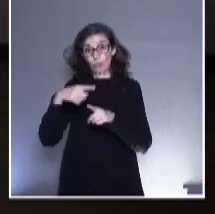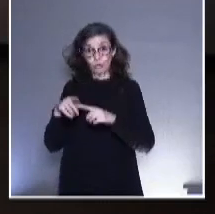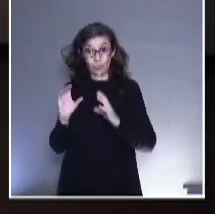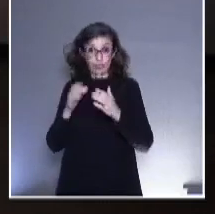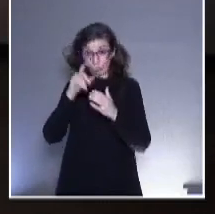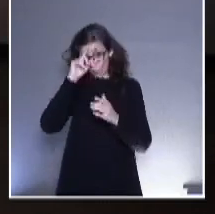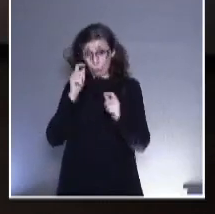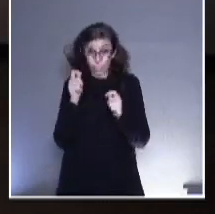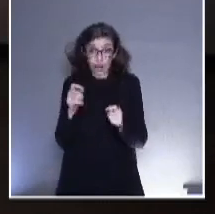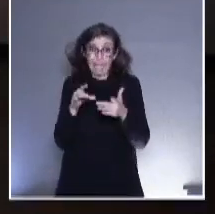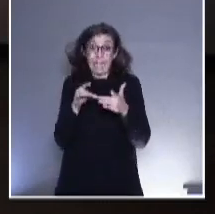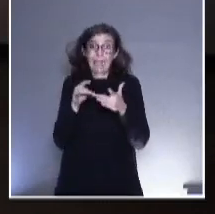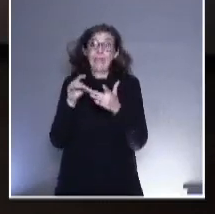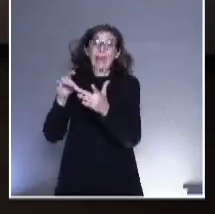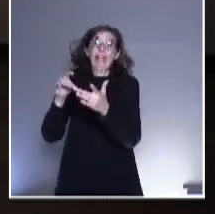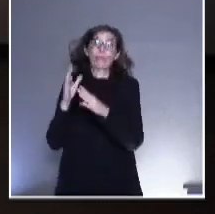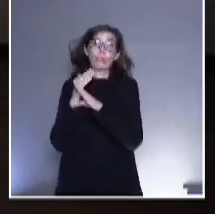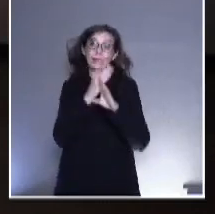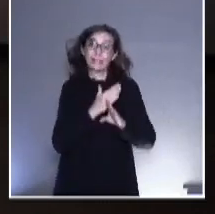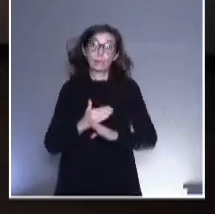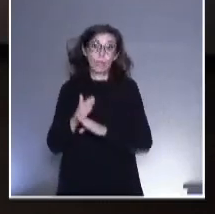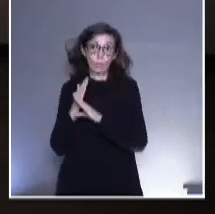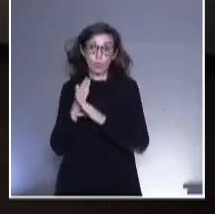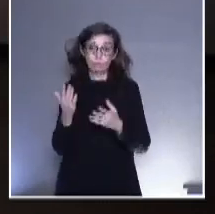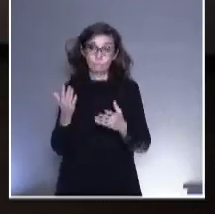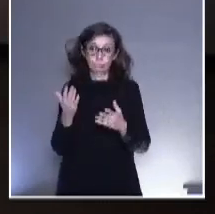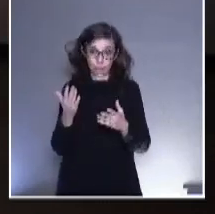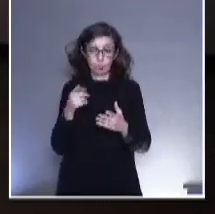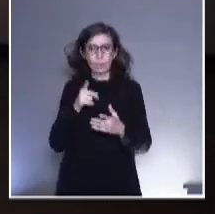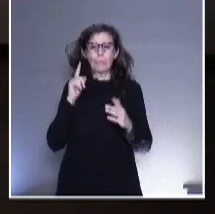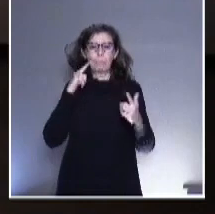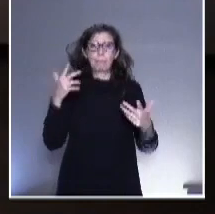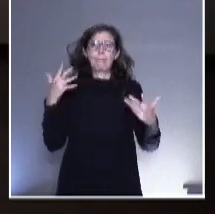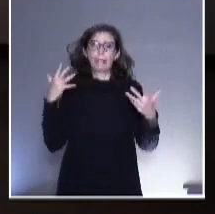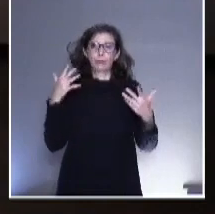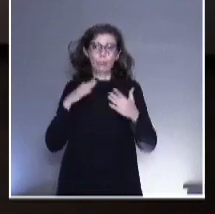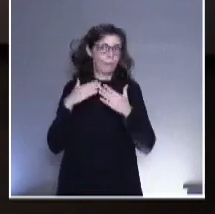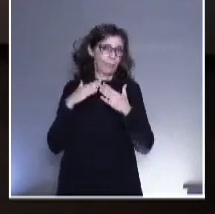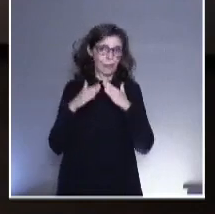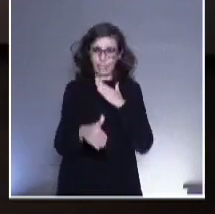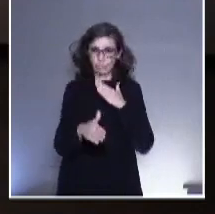llama técnicamente un liderazgo distribuido, tiene un impacto directo sobre